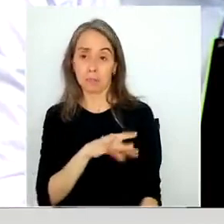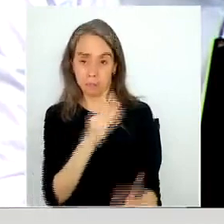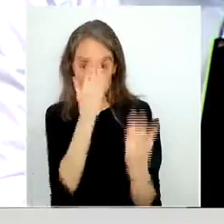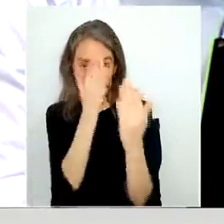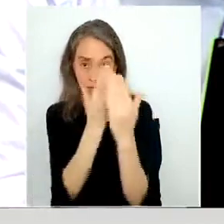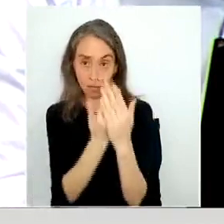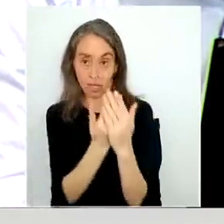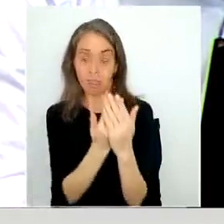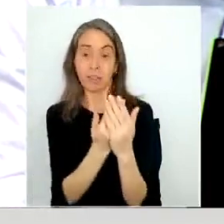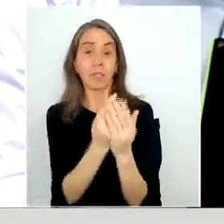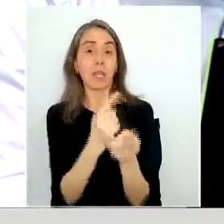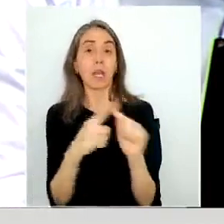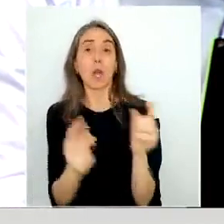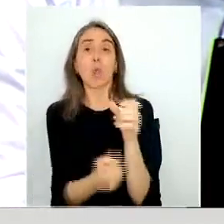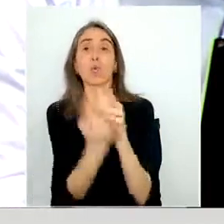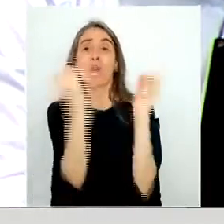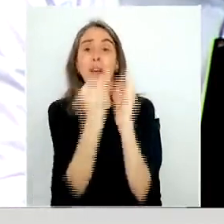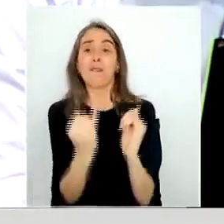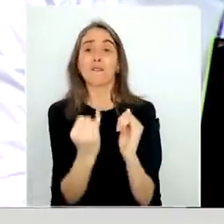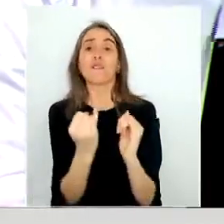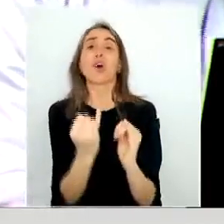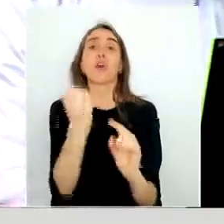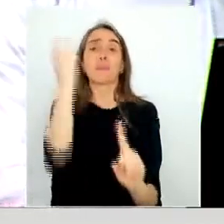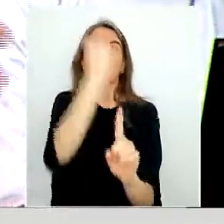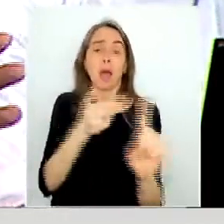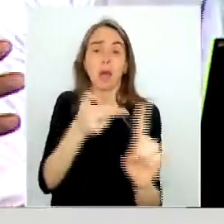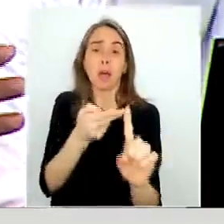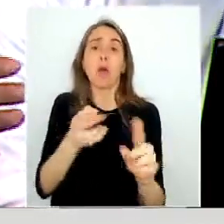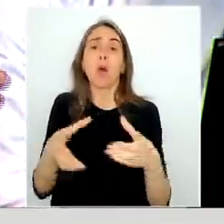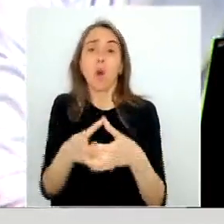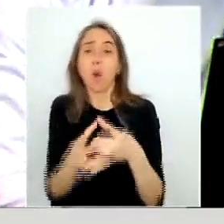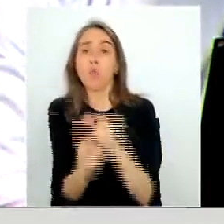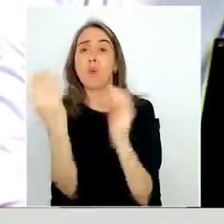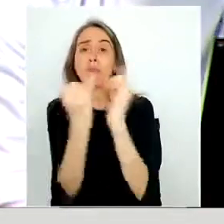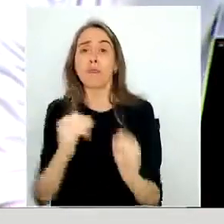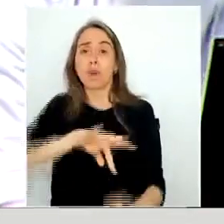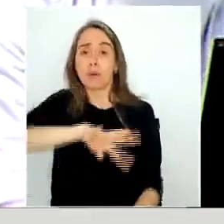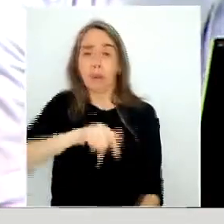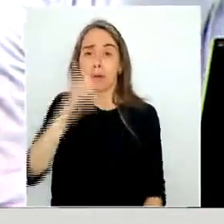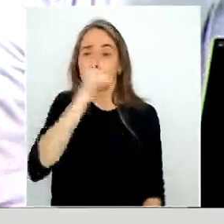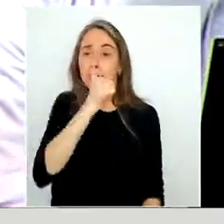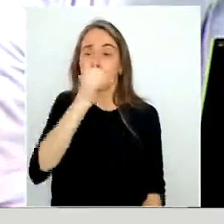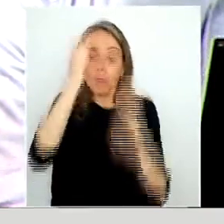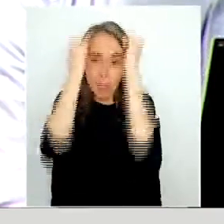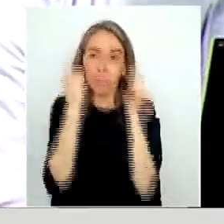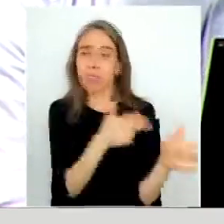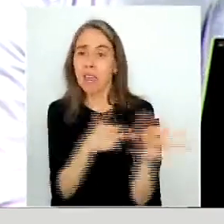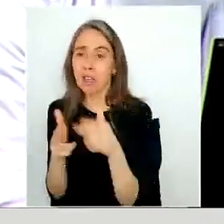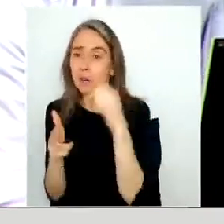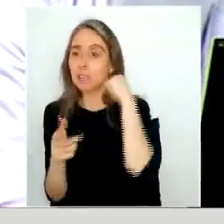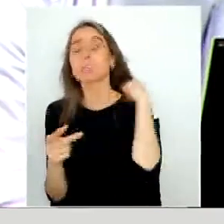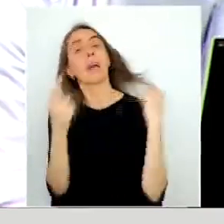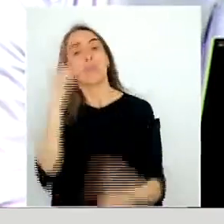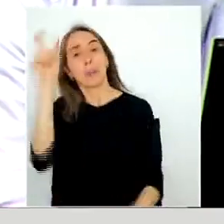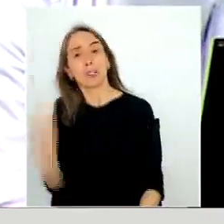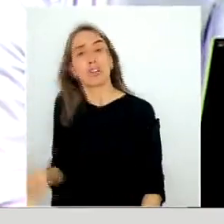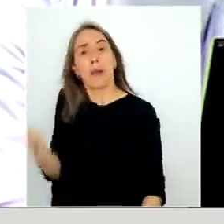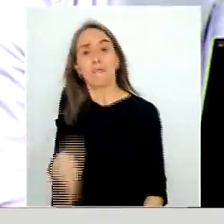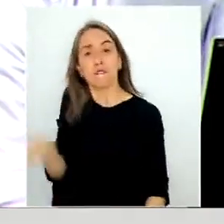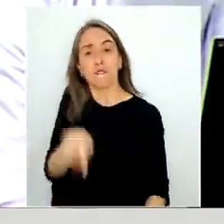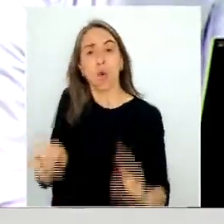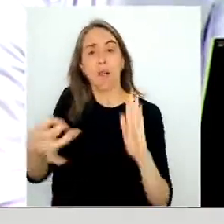criminalidad al nuevo crimen organizado por eso la reincidencia es algo importante Qué significa esto que las